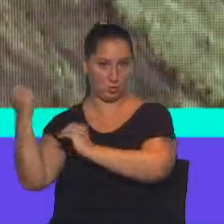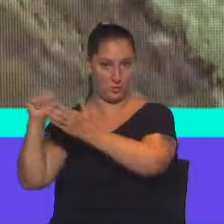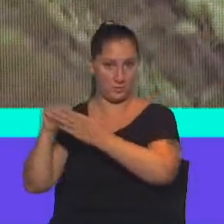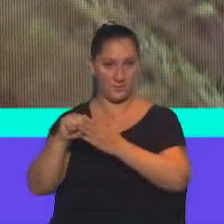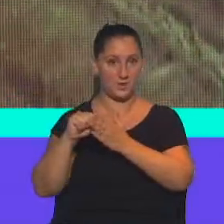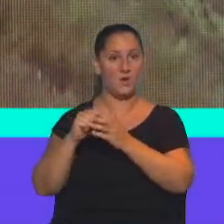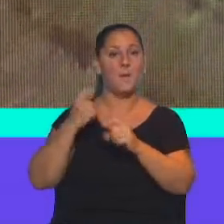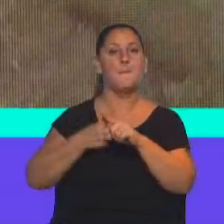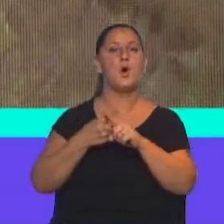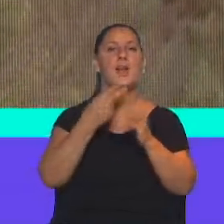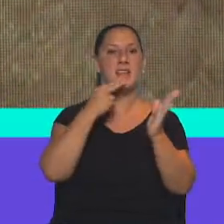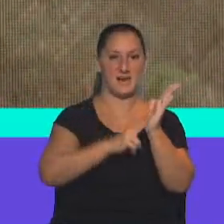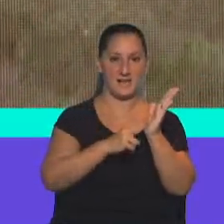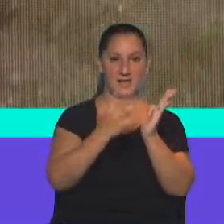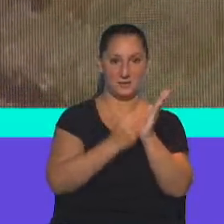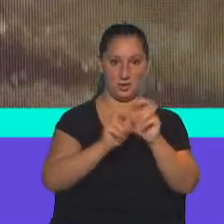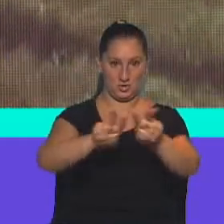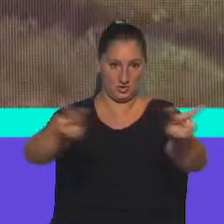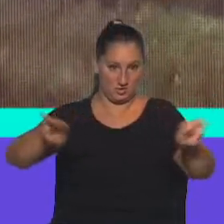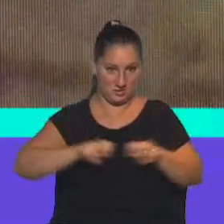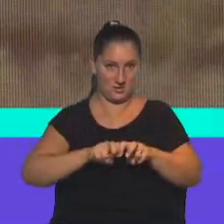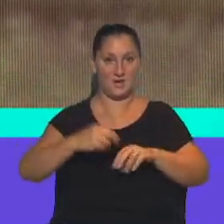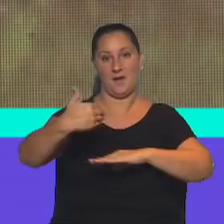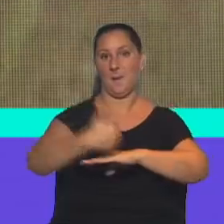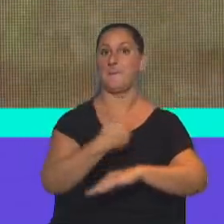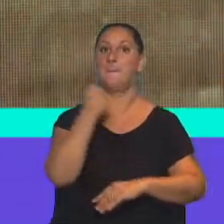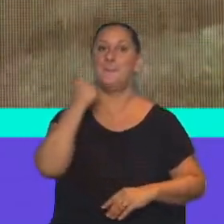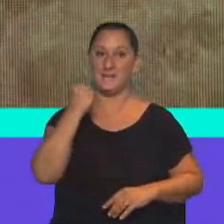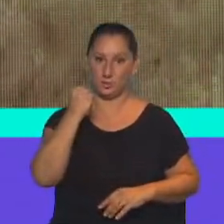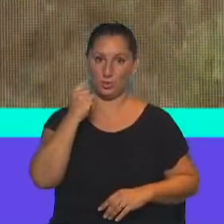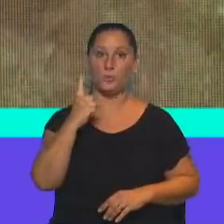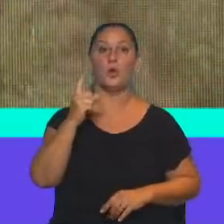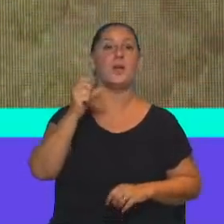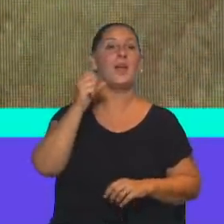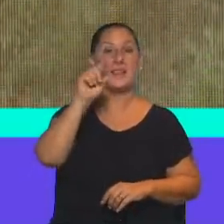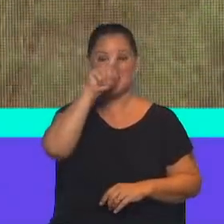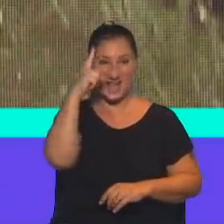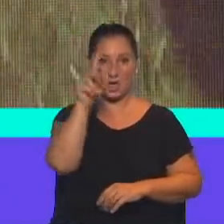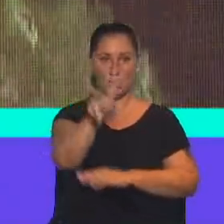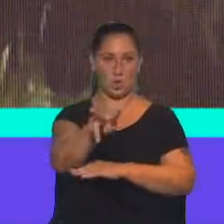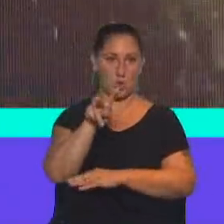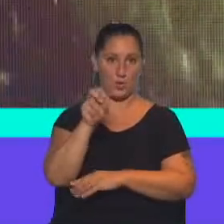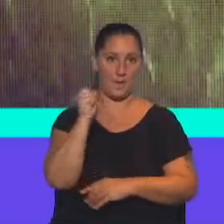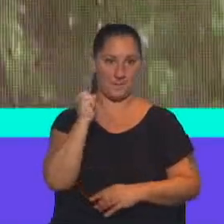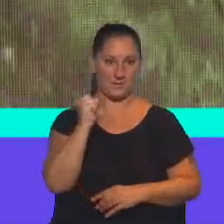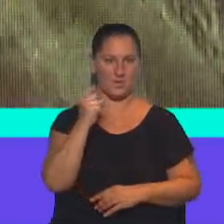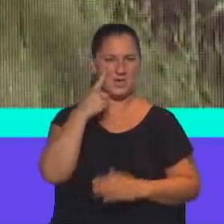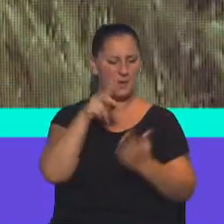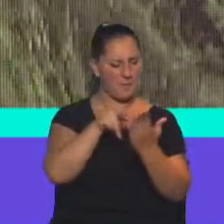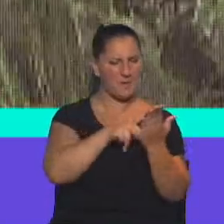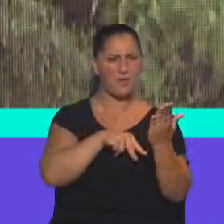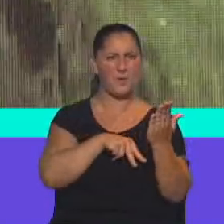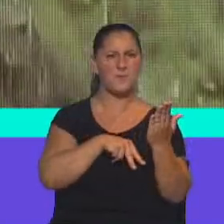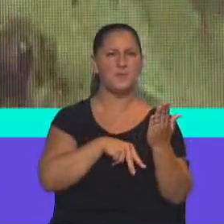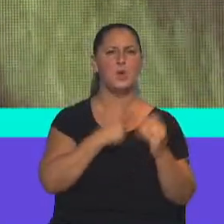por retenciones, no es entrada de dólares, sino de pesos en ese caso, porque el Estado cobra en pesos, pero estaba viendo los datos,